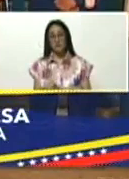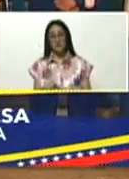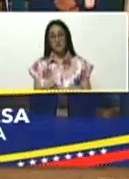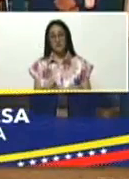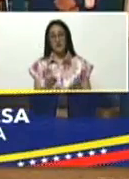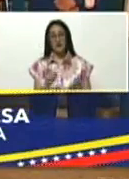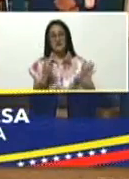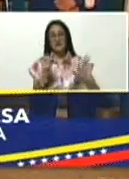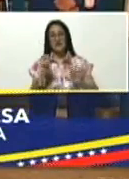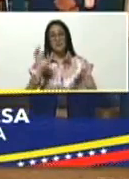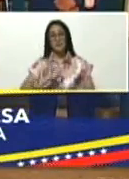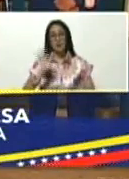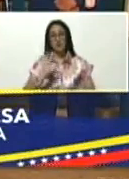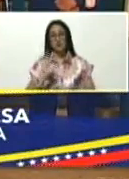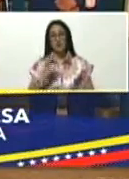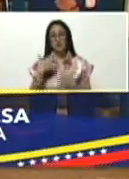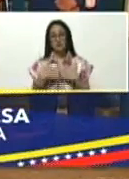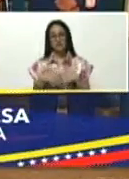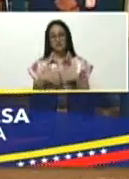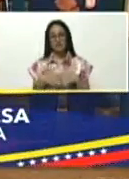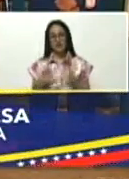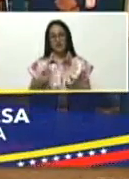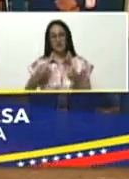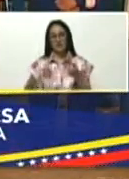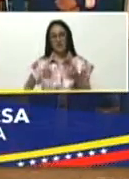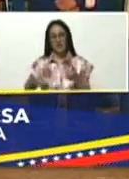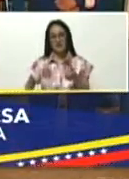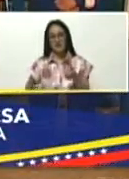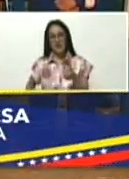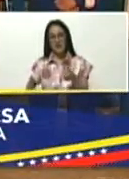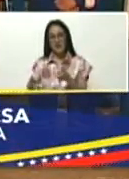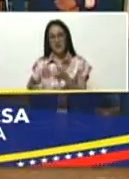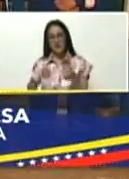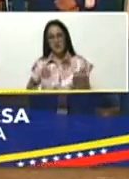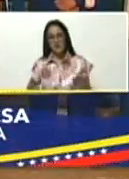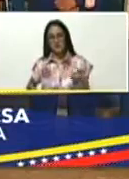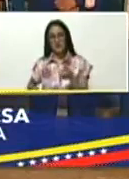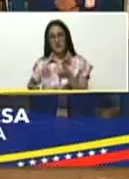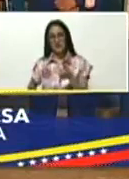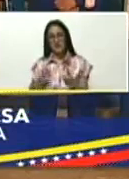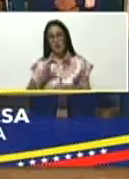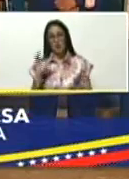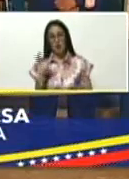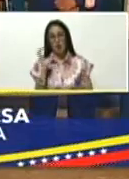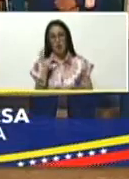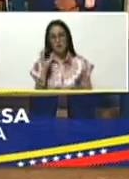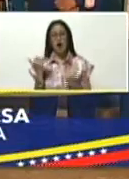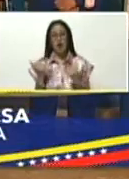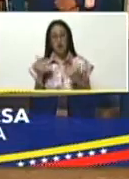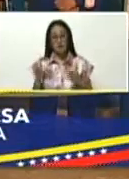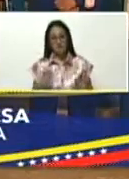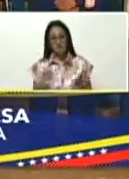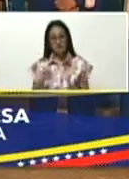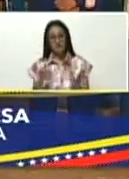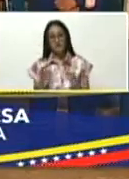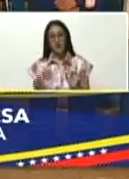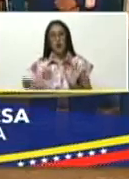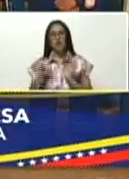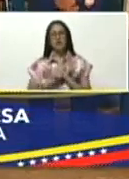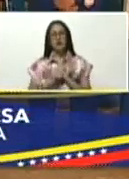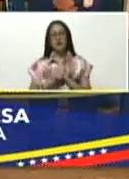Penetraba el 70% del mercado de fertilizantes en Colombia. Hoy ya estamos enrumbados a volver a